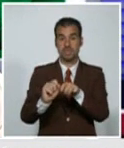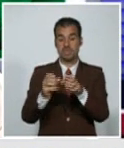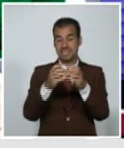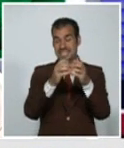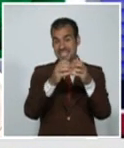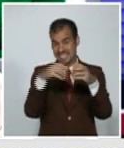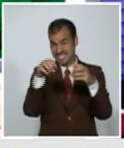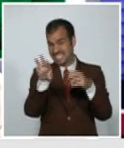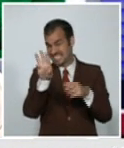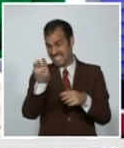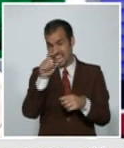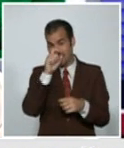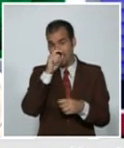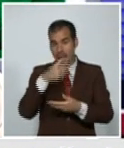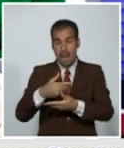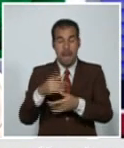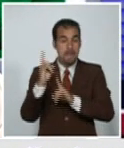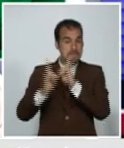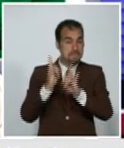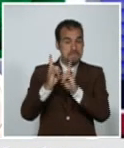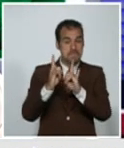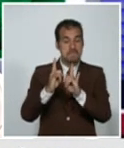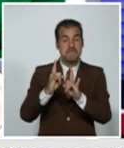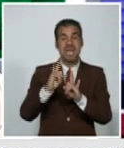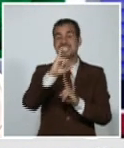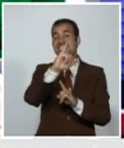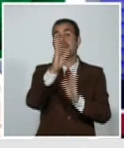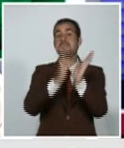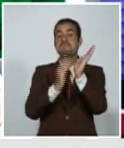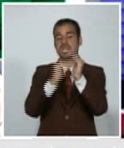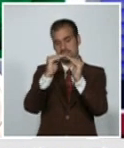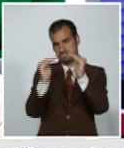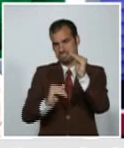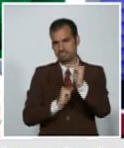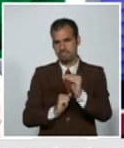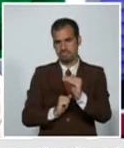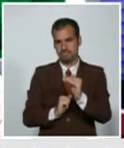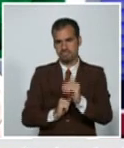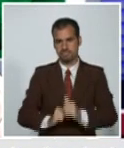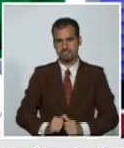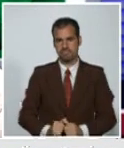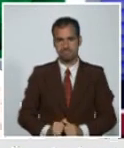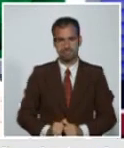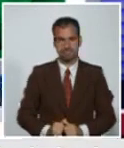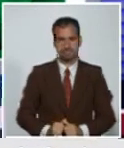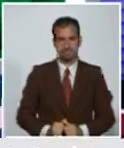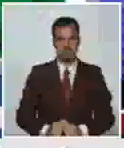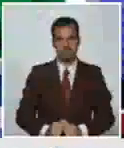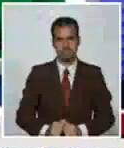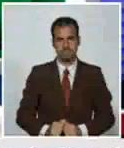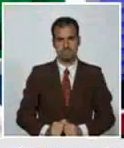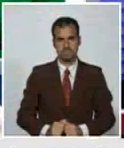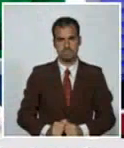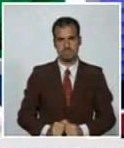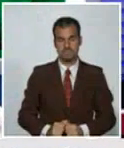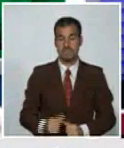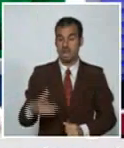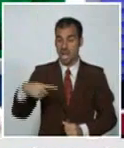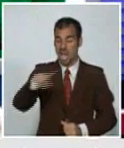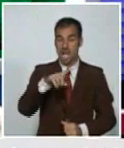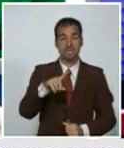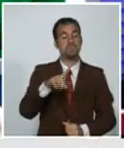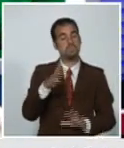edad. Estos lactantes promediaron 11,2 contactos por